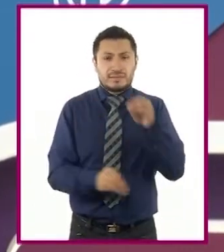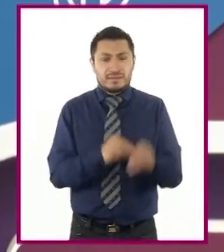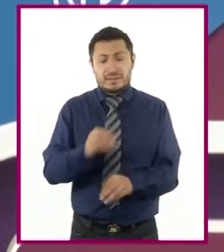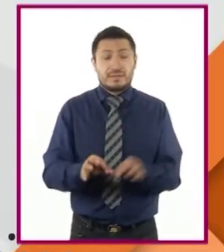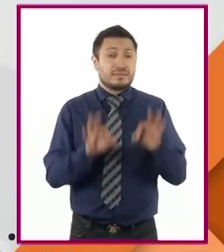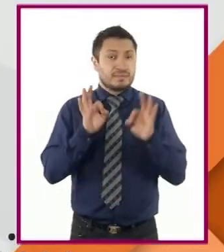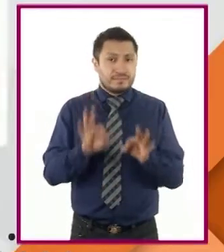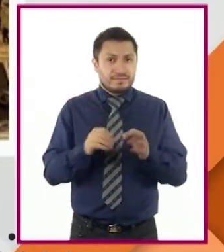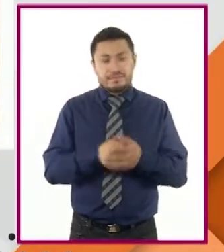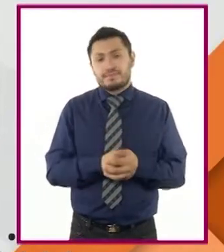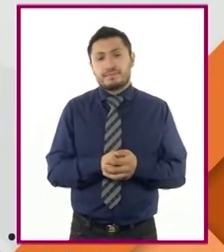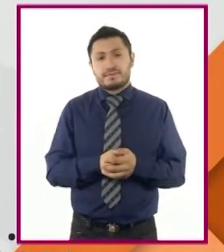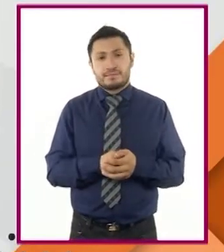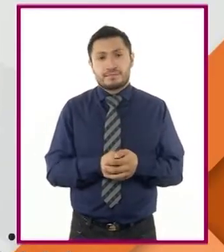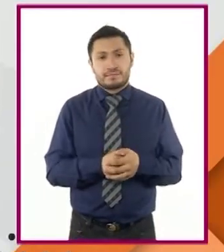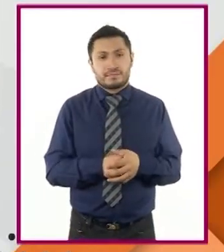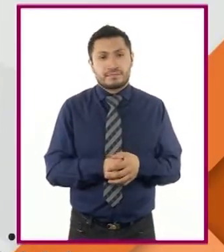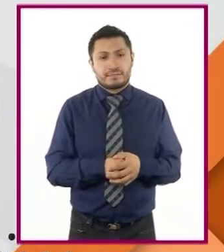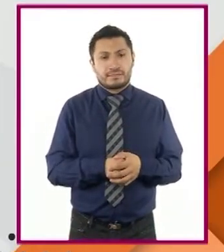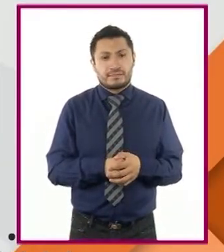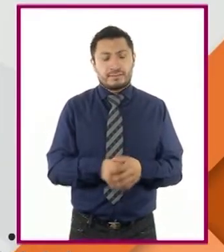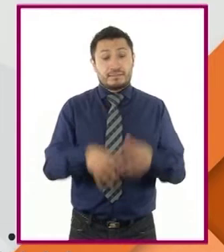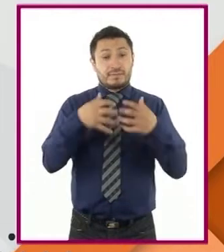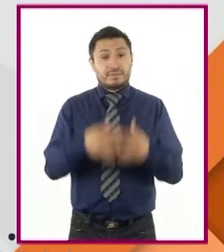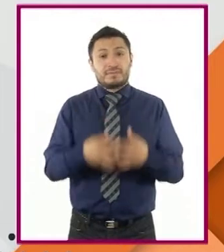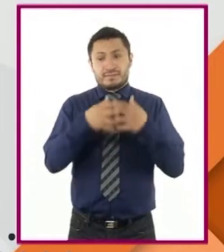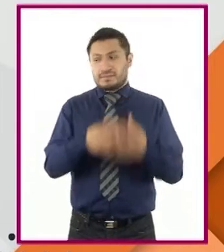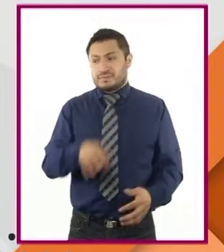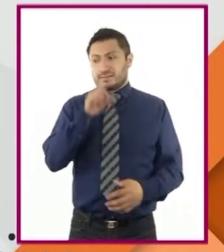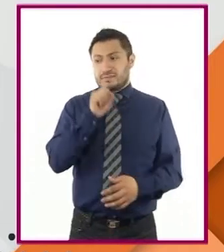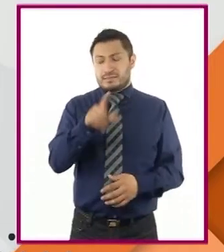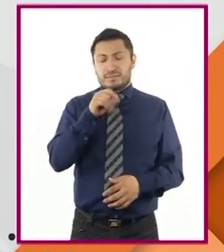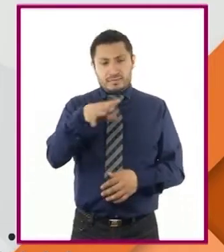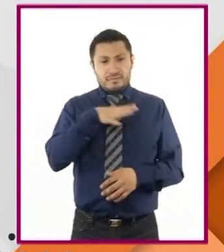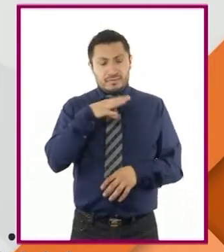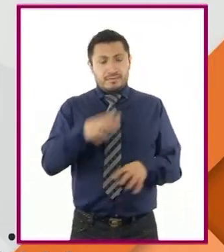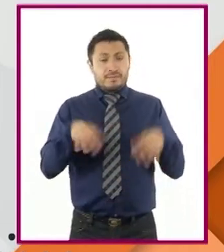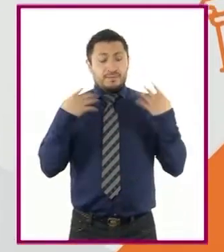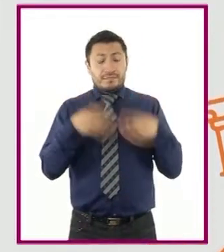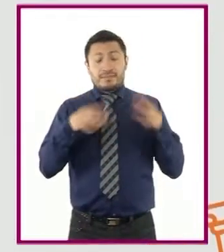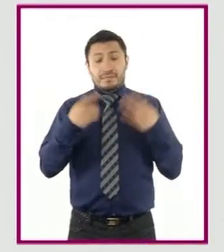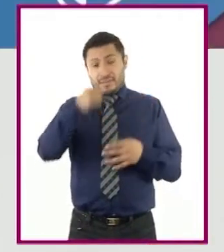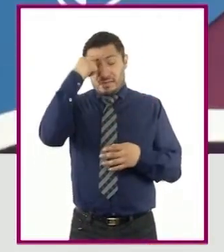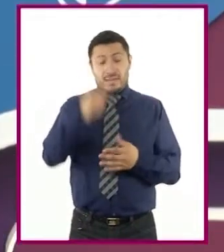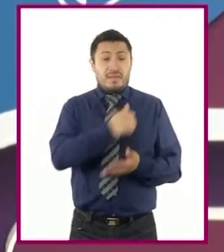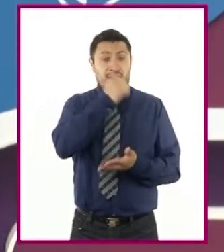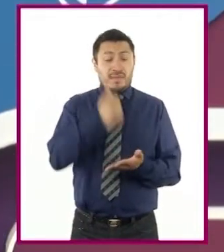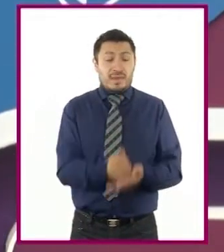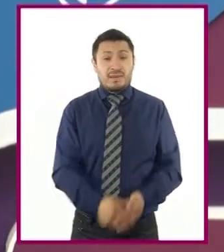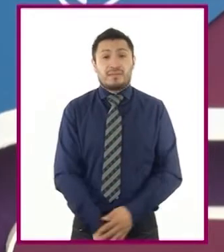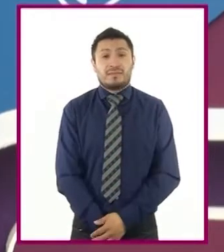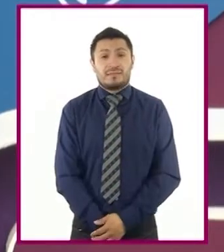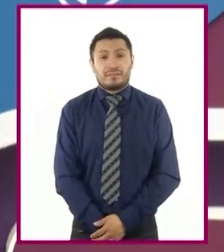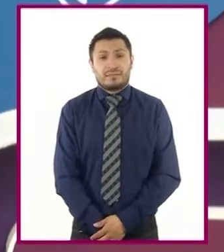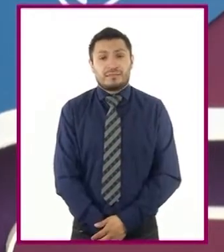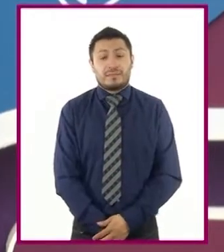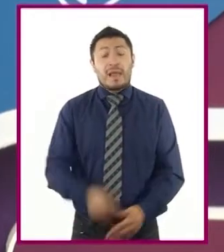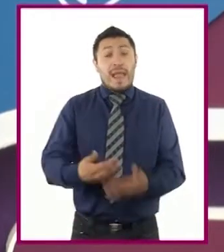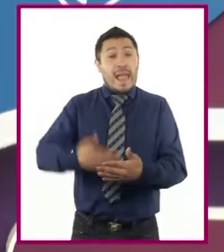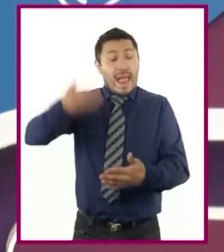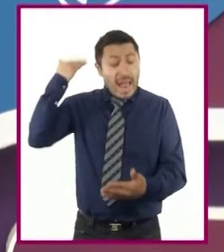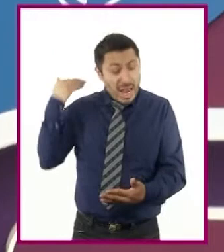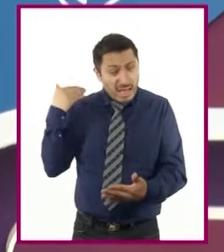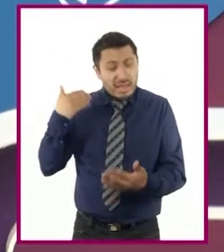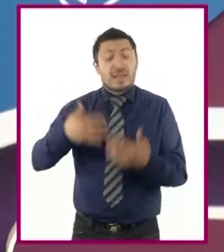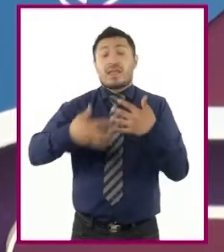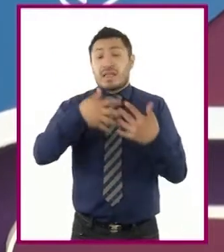medida. La industrialización también trajo consecuencias para las ciudades. Antes, las fábricas se